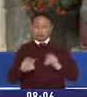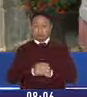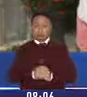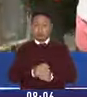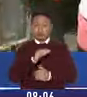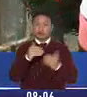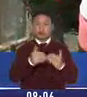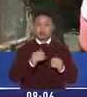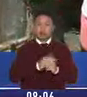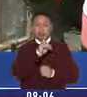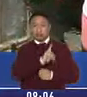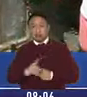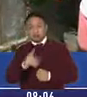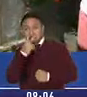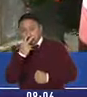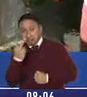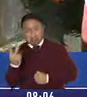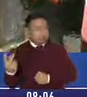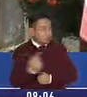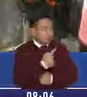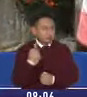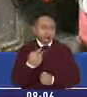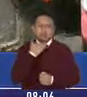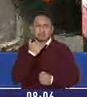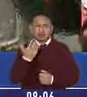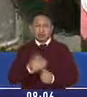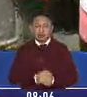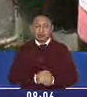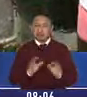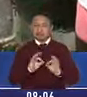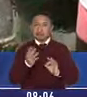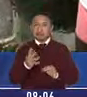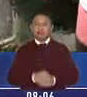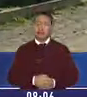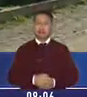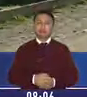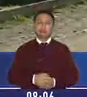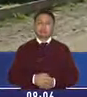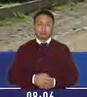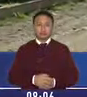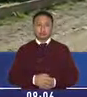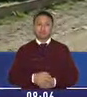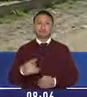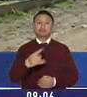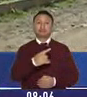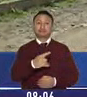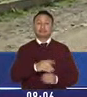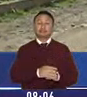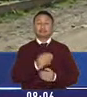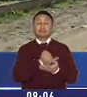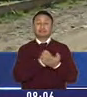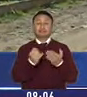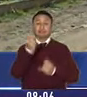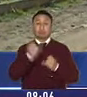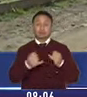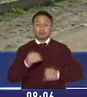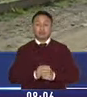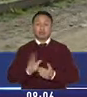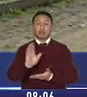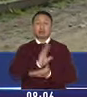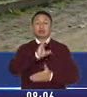adentro. Bajamos para ver alrededor si había algo, pero vimos y no había nadie. Esto ocurrió el fin de semana en el barrio La Coche,